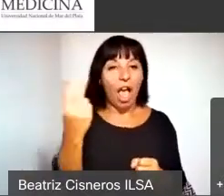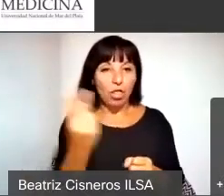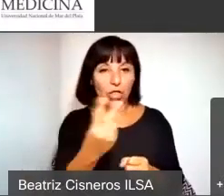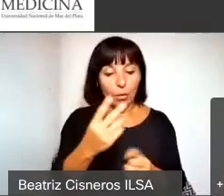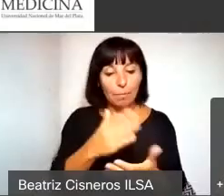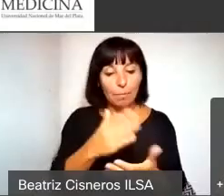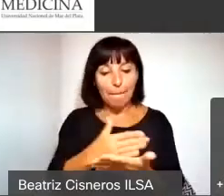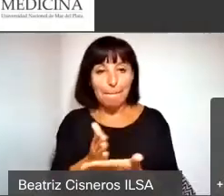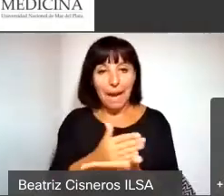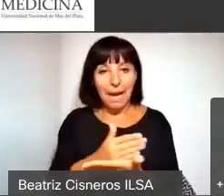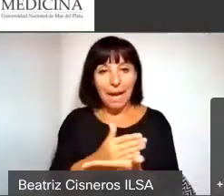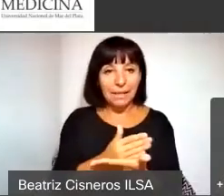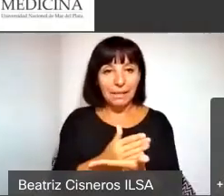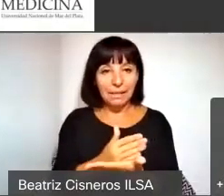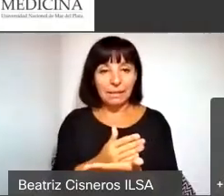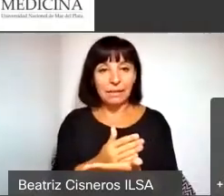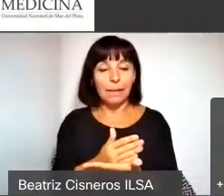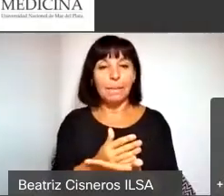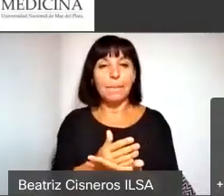que